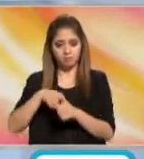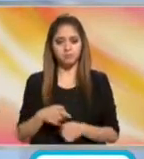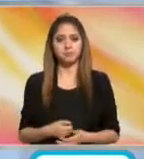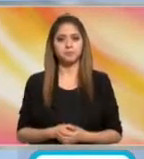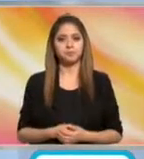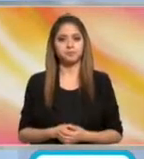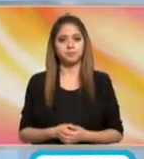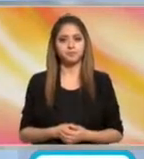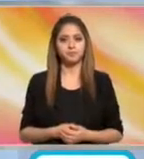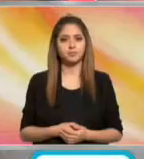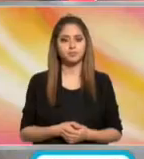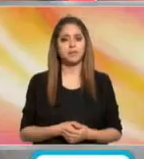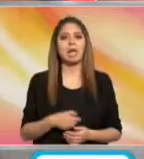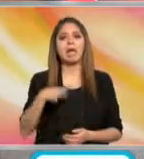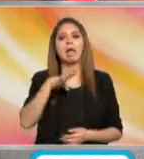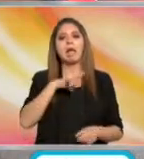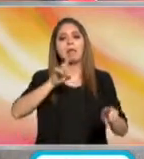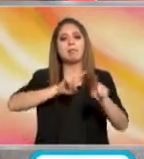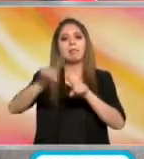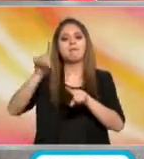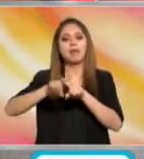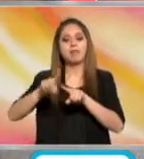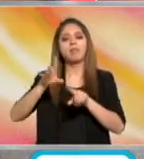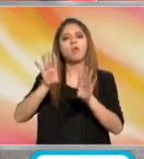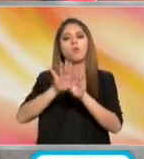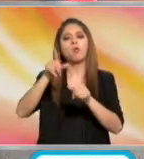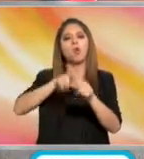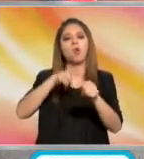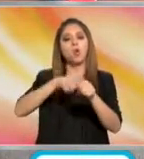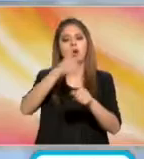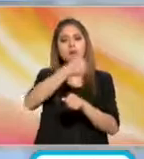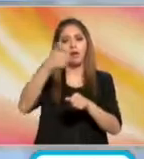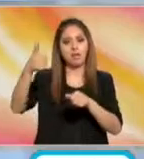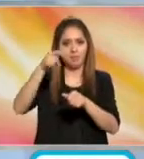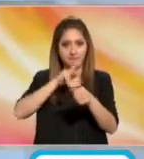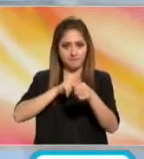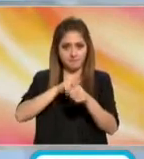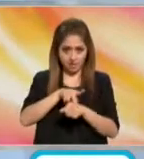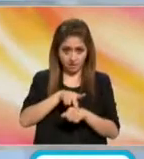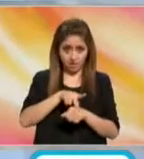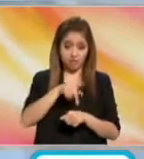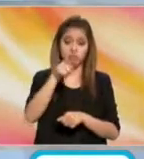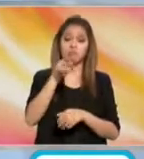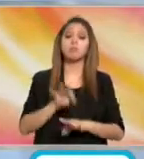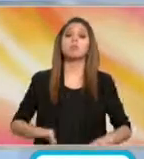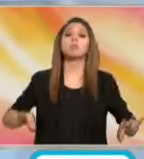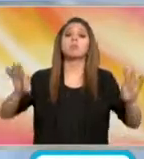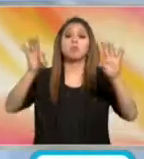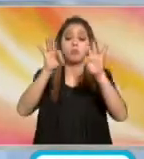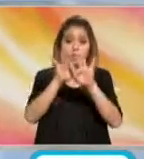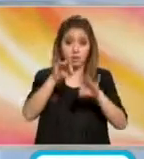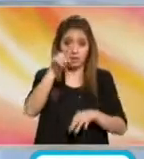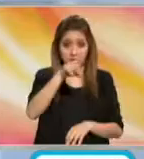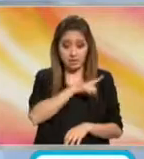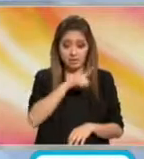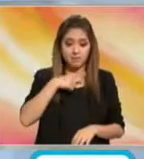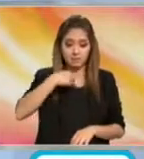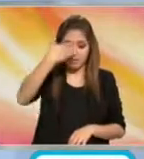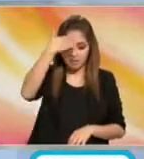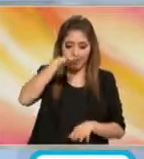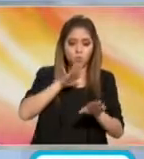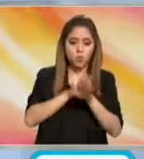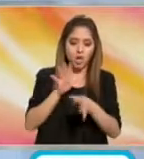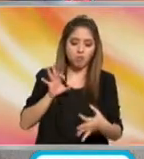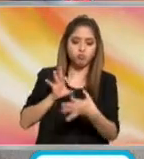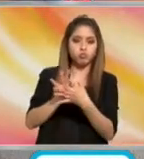diferentes tonalidades. Es muy importante que sepamos elegir cuál es el tono de nuestra piel. Luego estamos con la